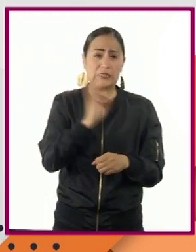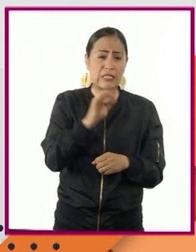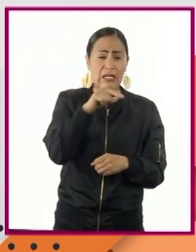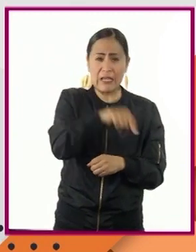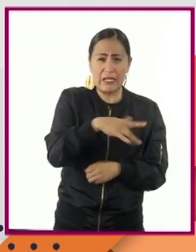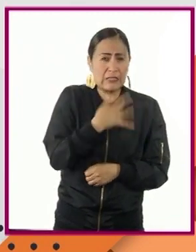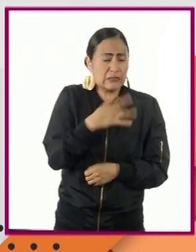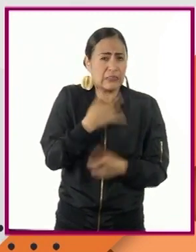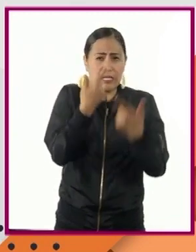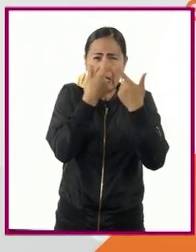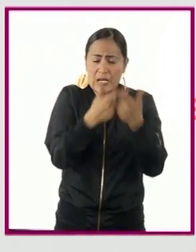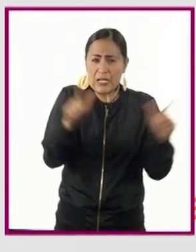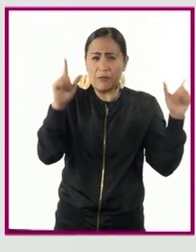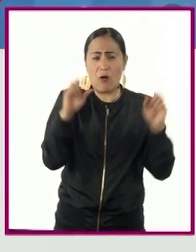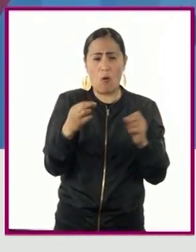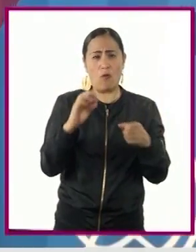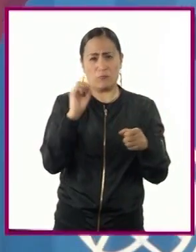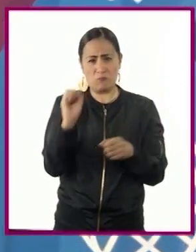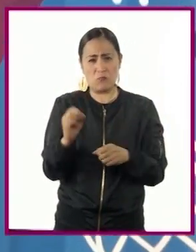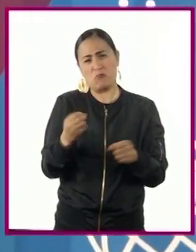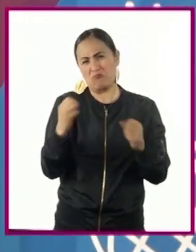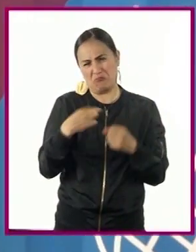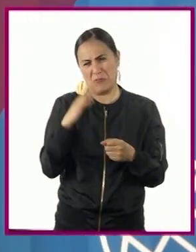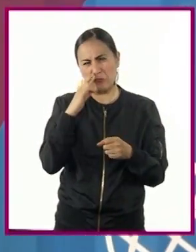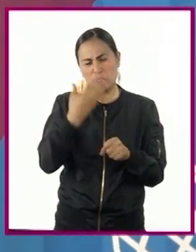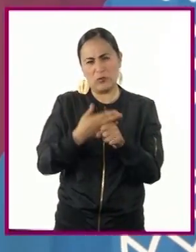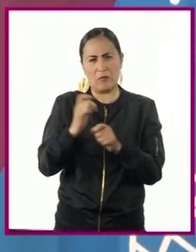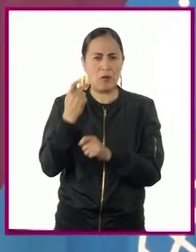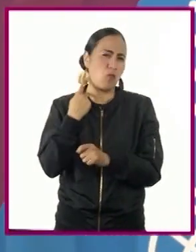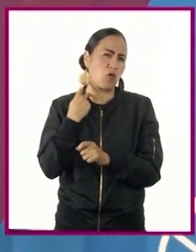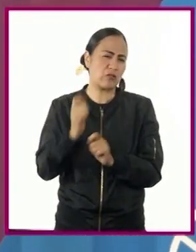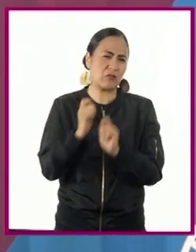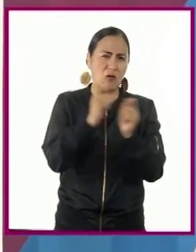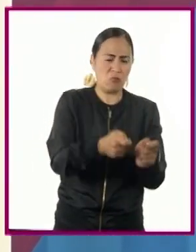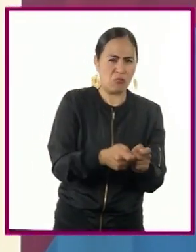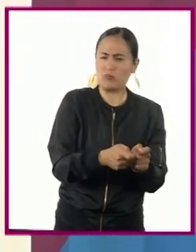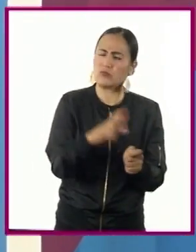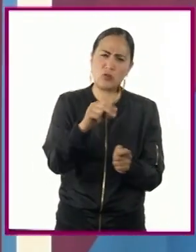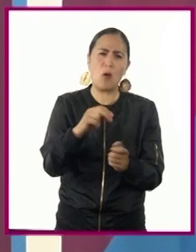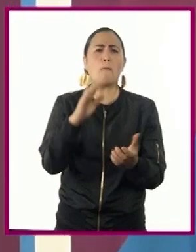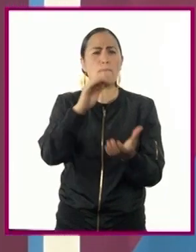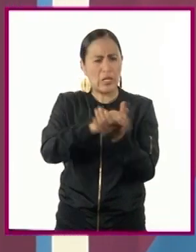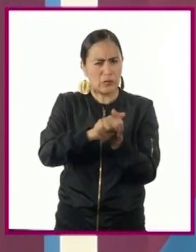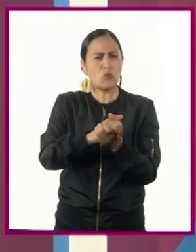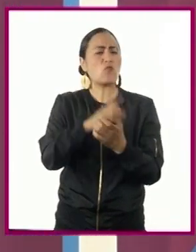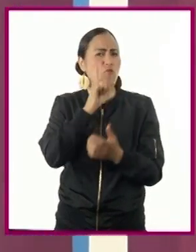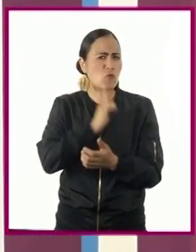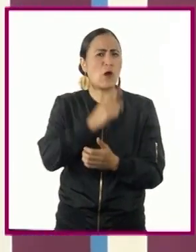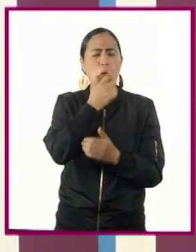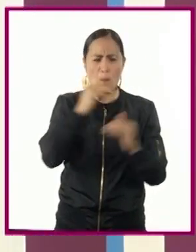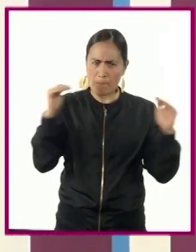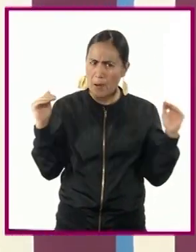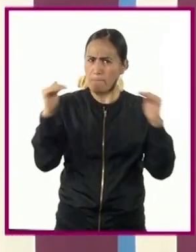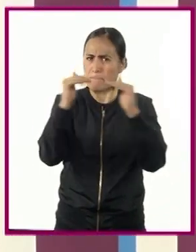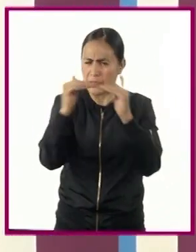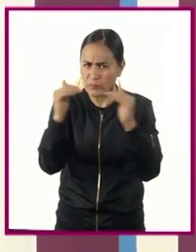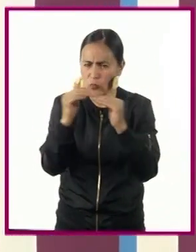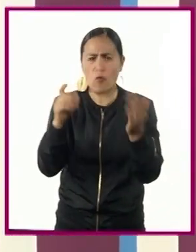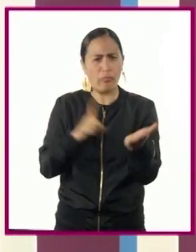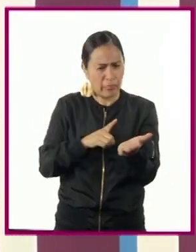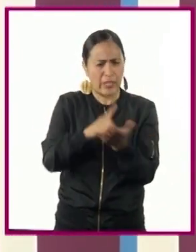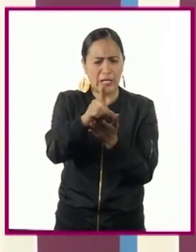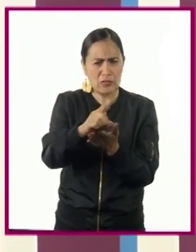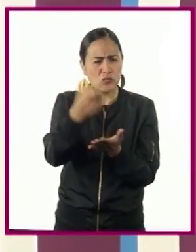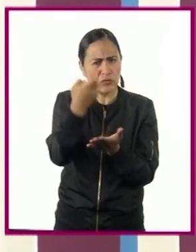en darle funciones políticas. En el matrimonio, la mujer es igual al varón y tiene derechos que reclamar, que la ley debe